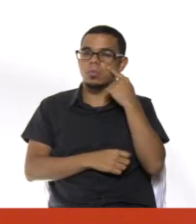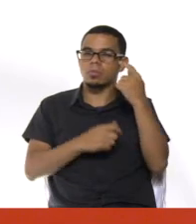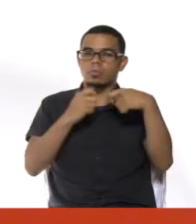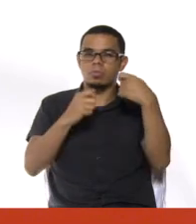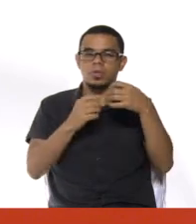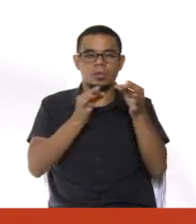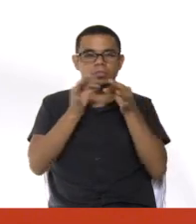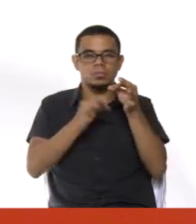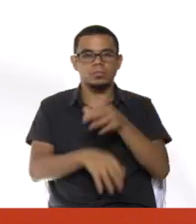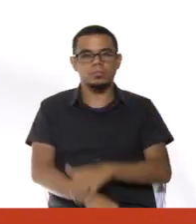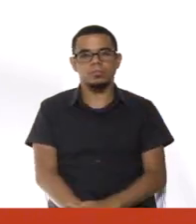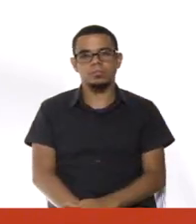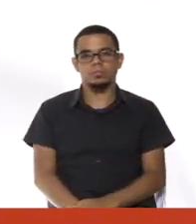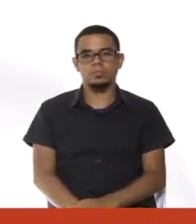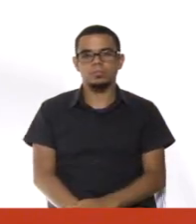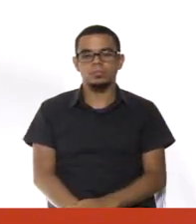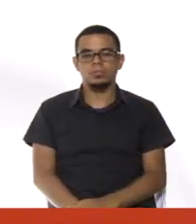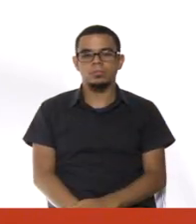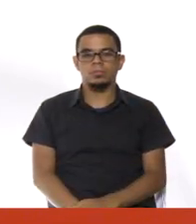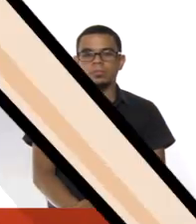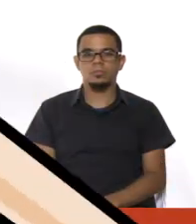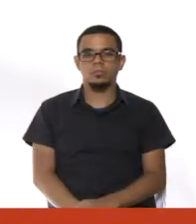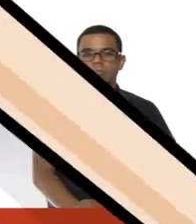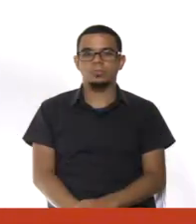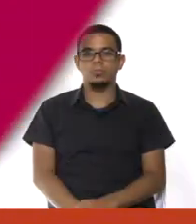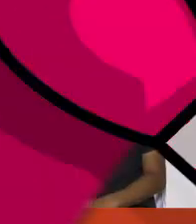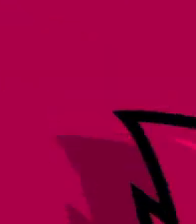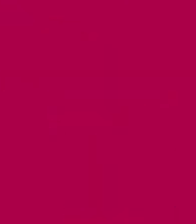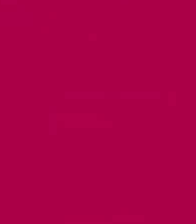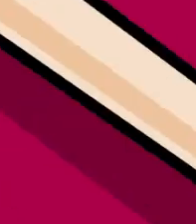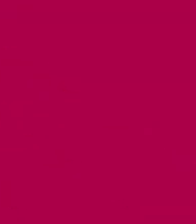con el siguiente video. Adelante.